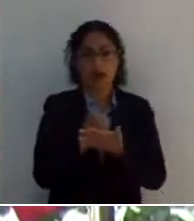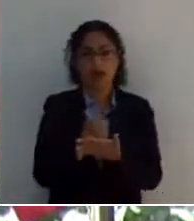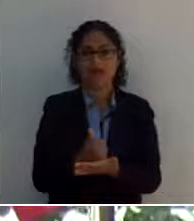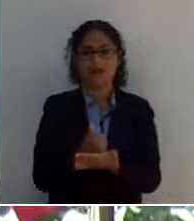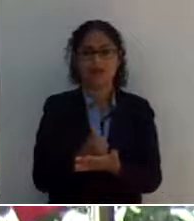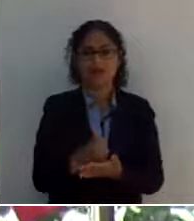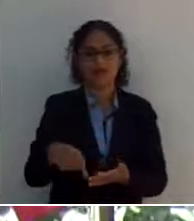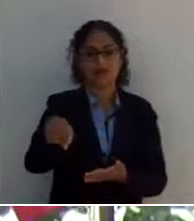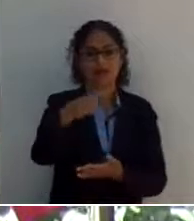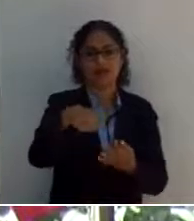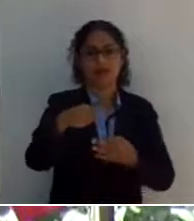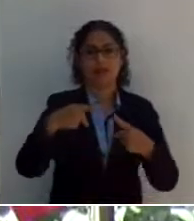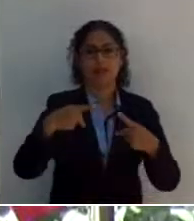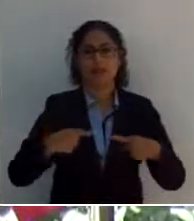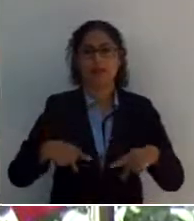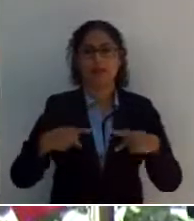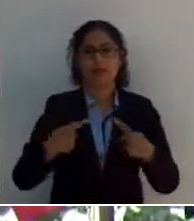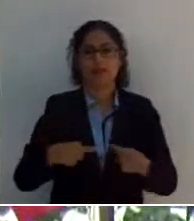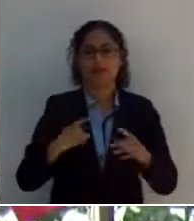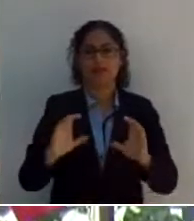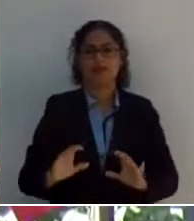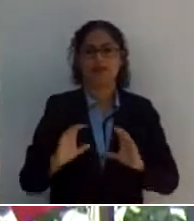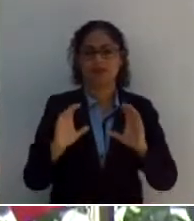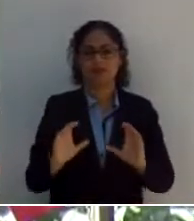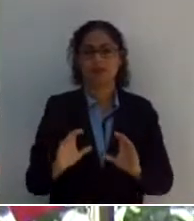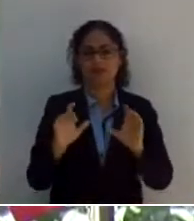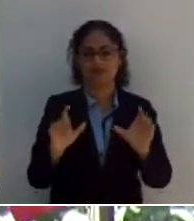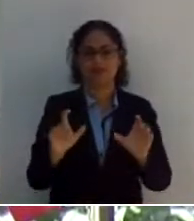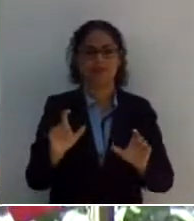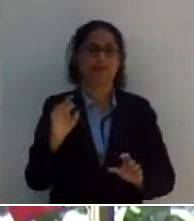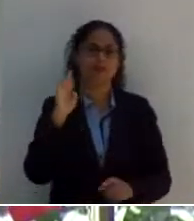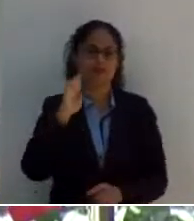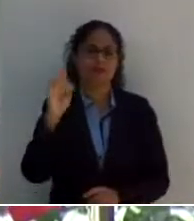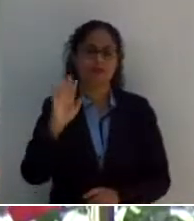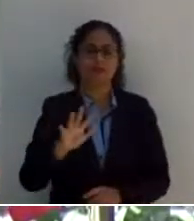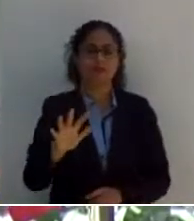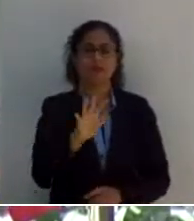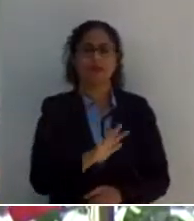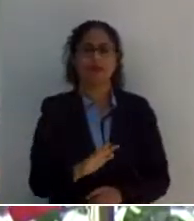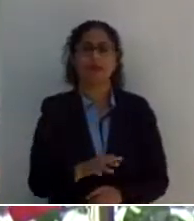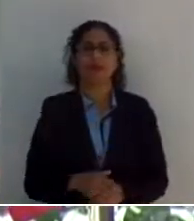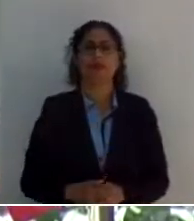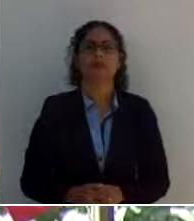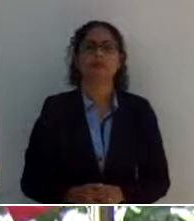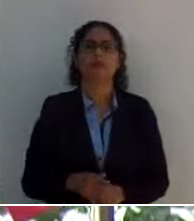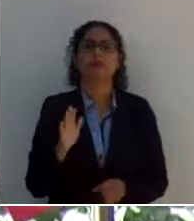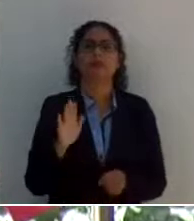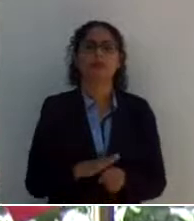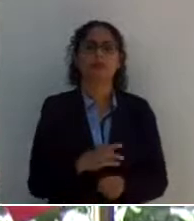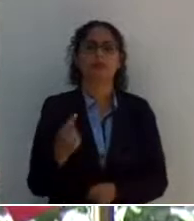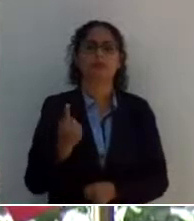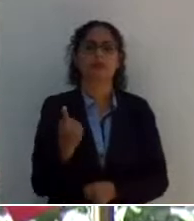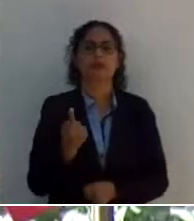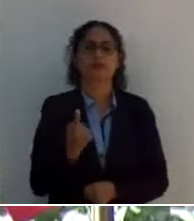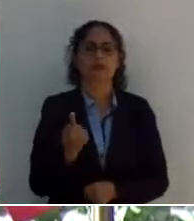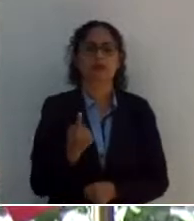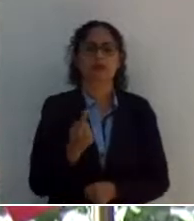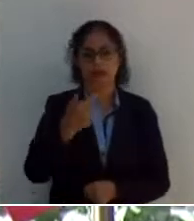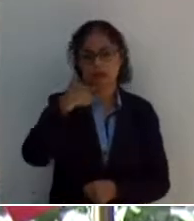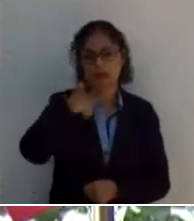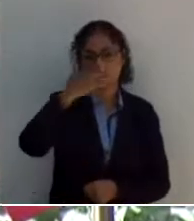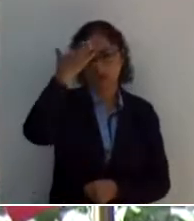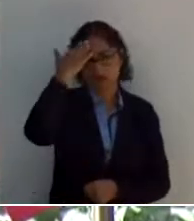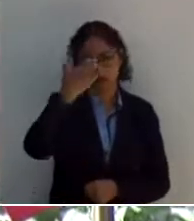seguridad de las y los michoacanos. Porque lo sé,